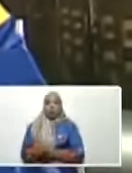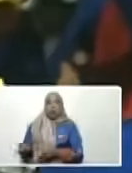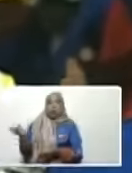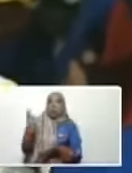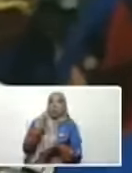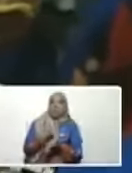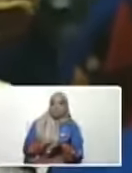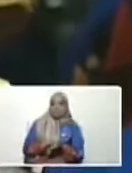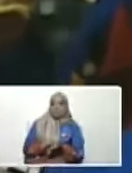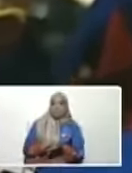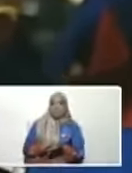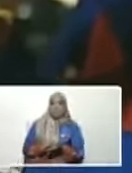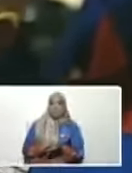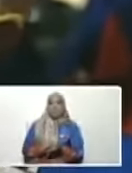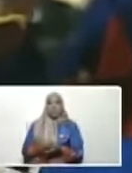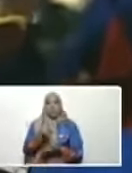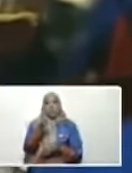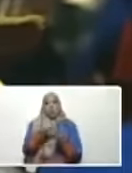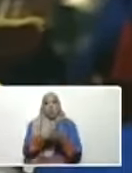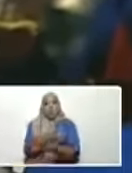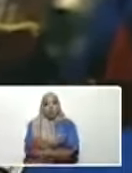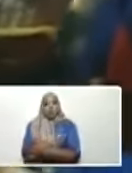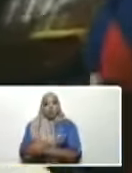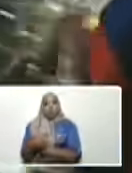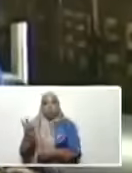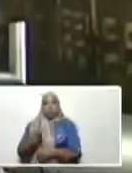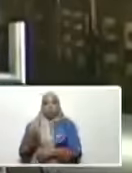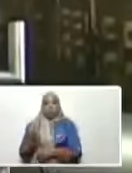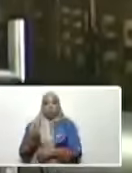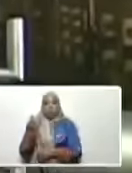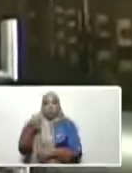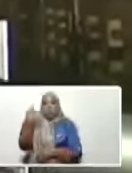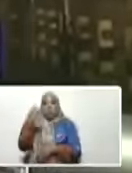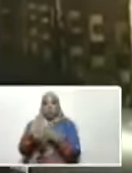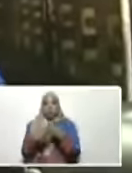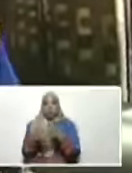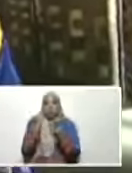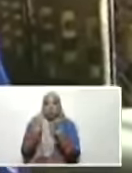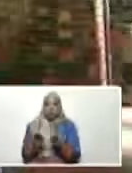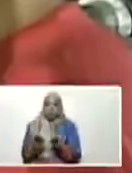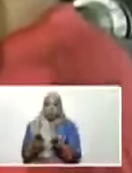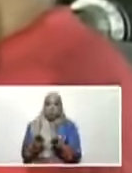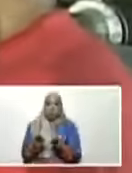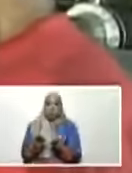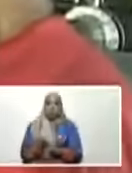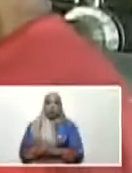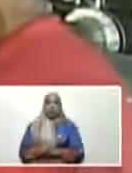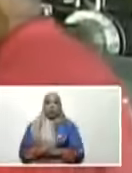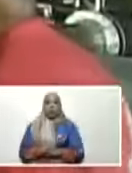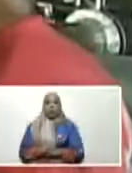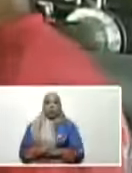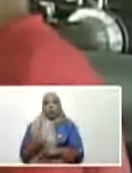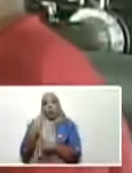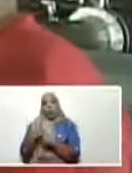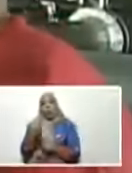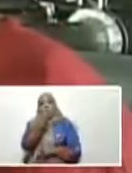lograr, 1 millón de barriles de Occidente y del Zulia. Tellechea. Bueno, mi comandante, mire, otra buena